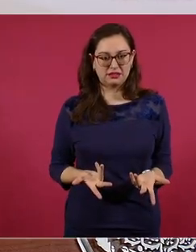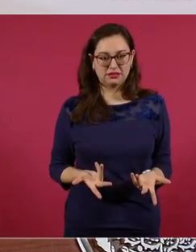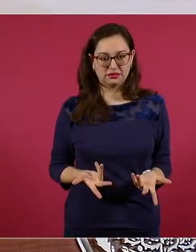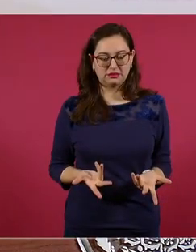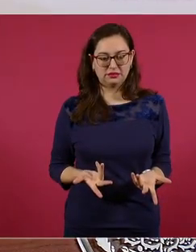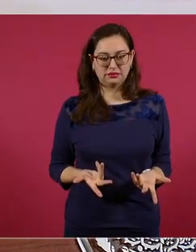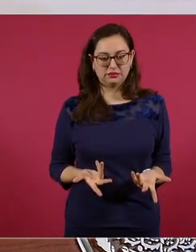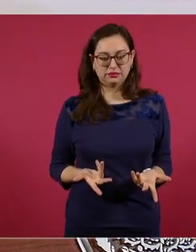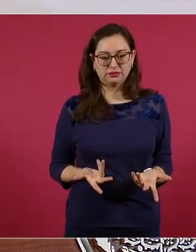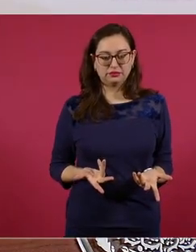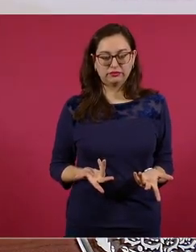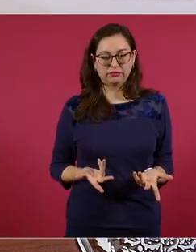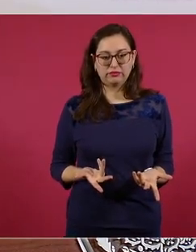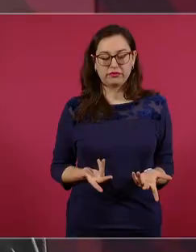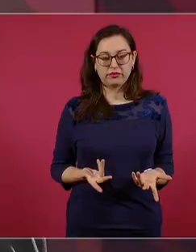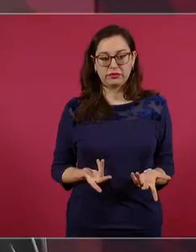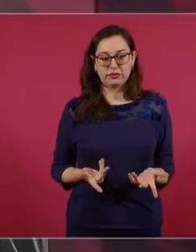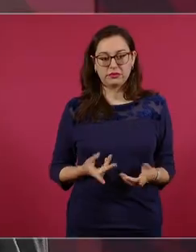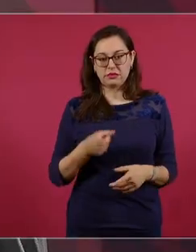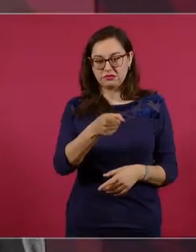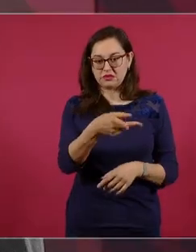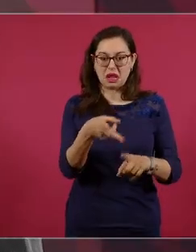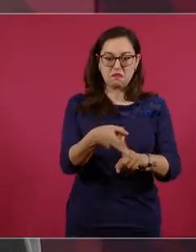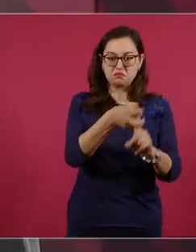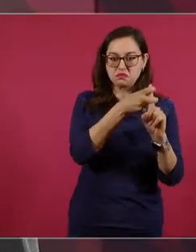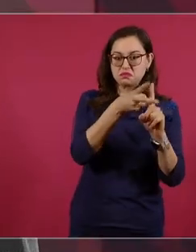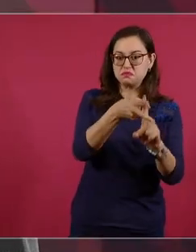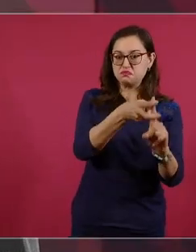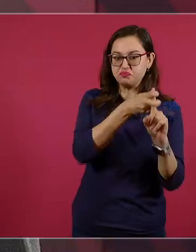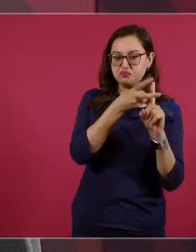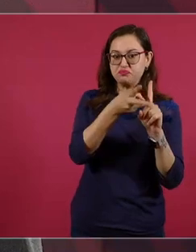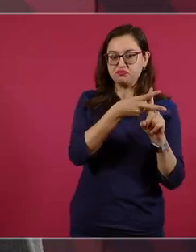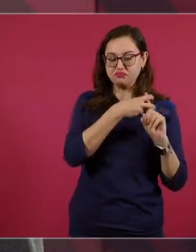alguien que está acusado de secuestro